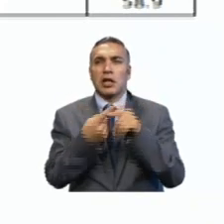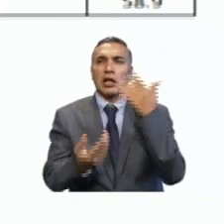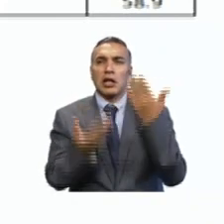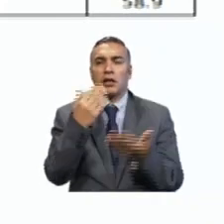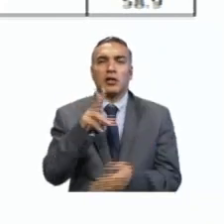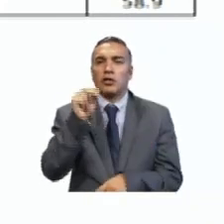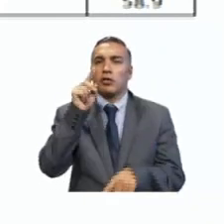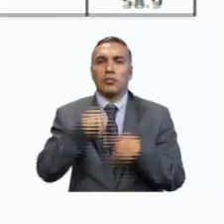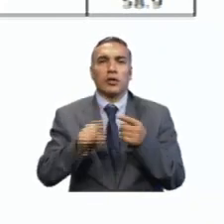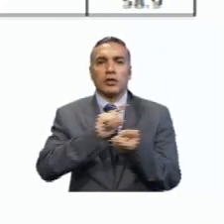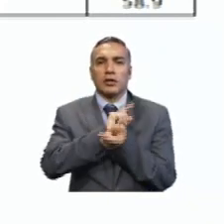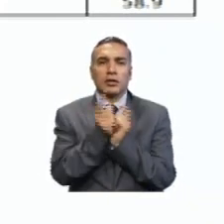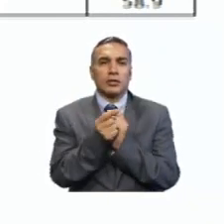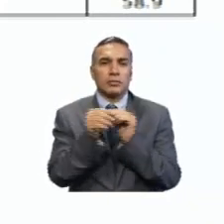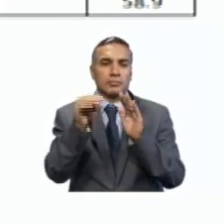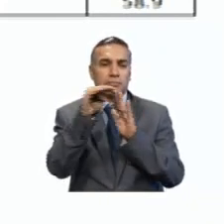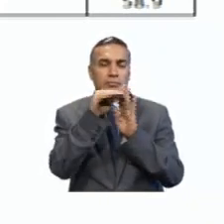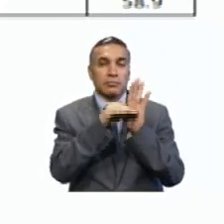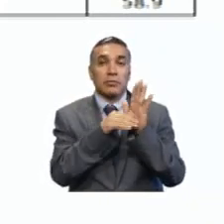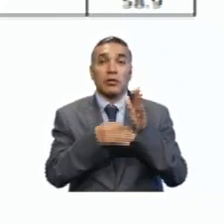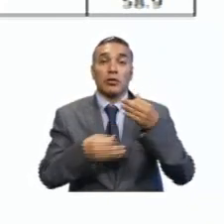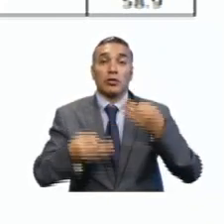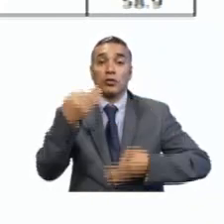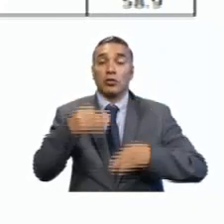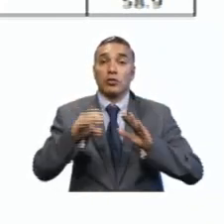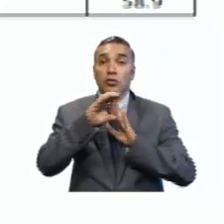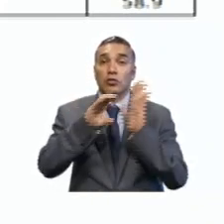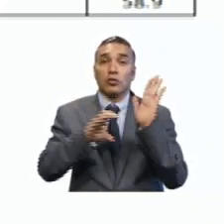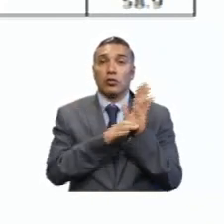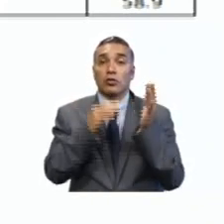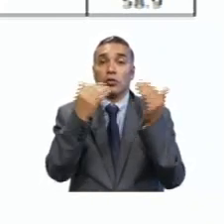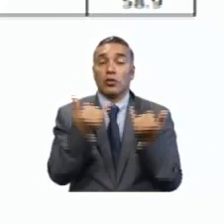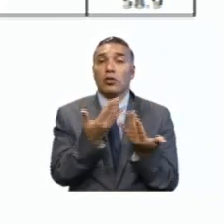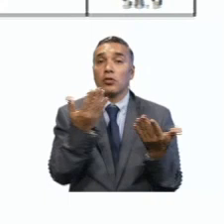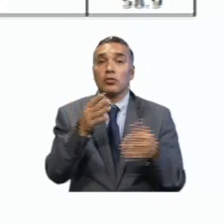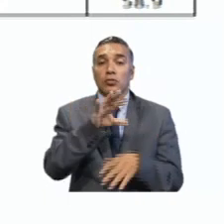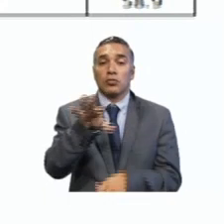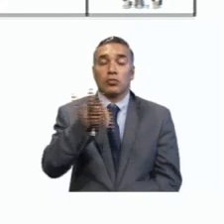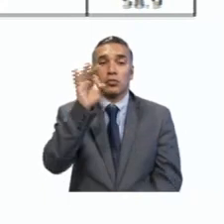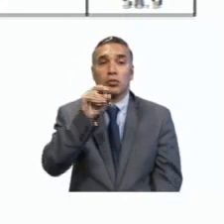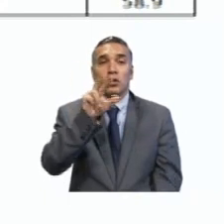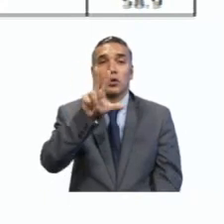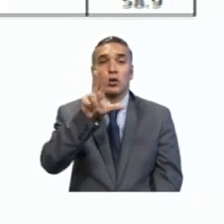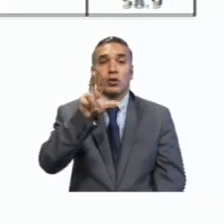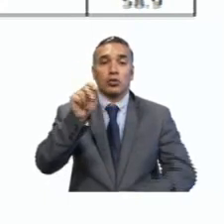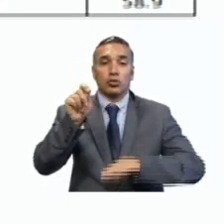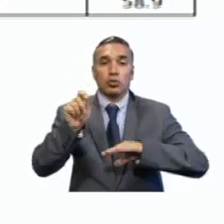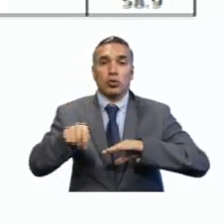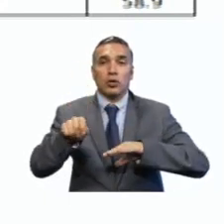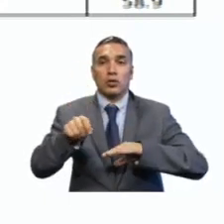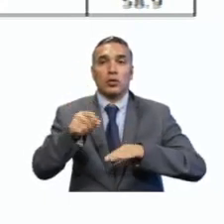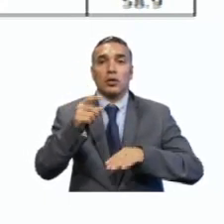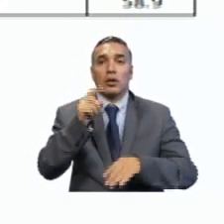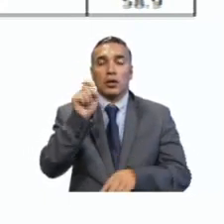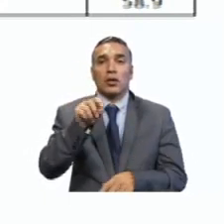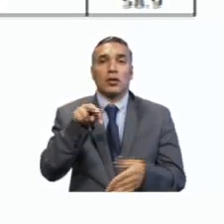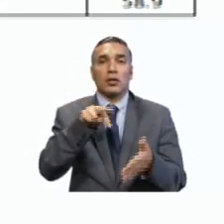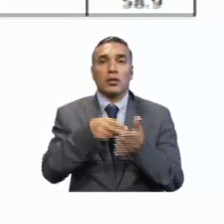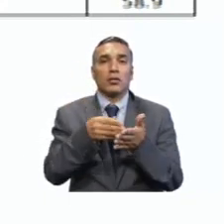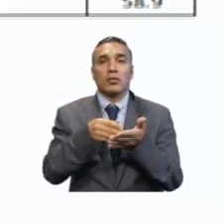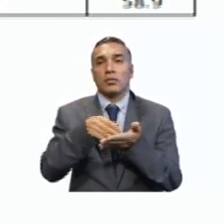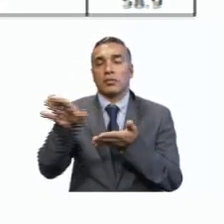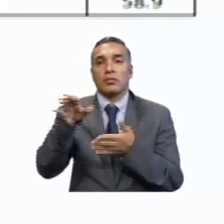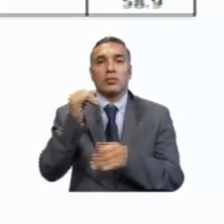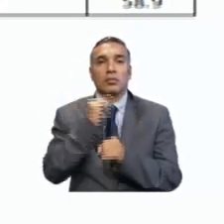que no podrán cambiar este orden. La Corte Constitucional ahora deberá sortear a los 3 jueces que deben dejar la institución.